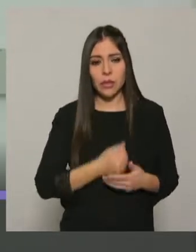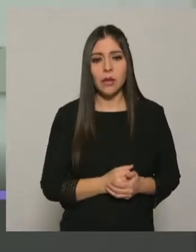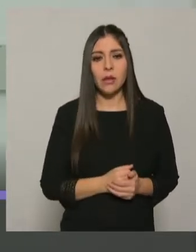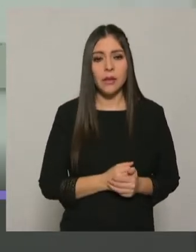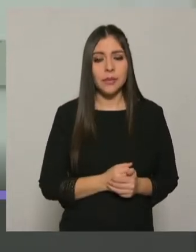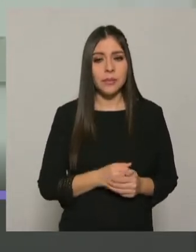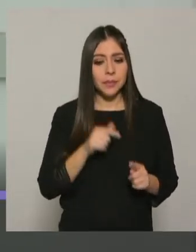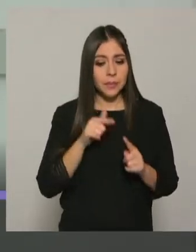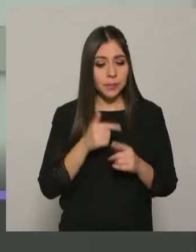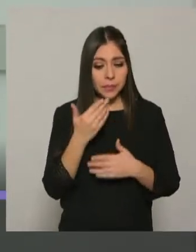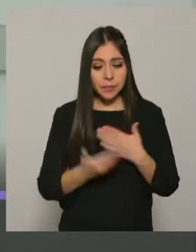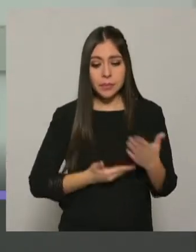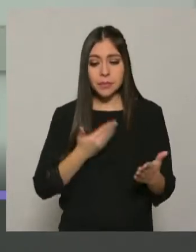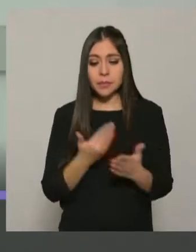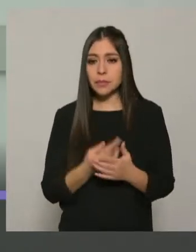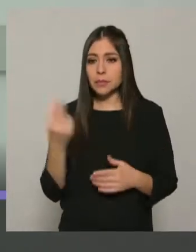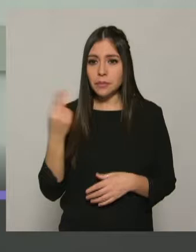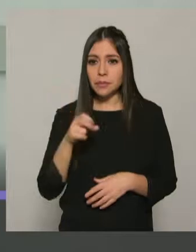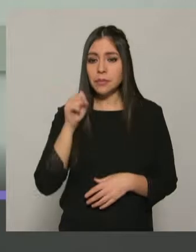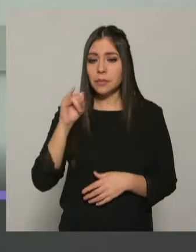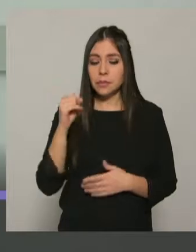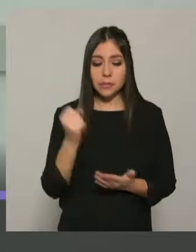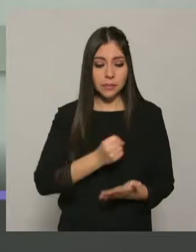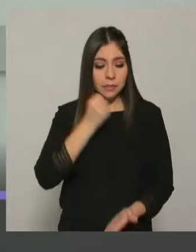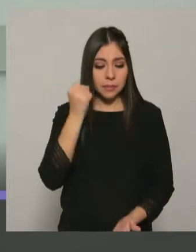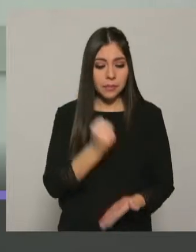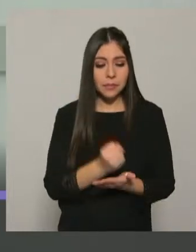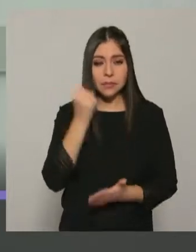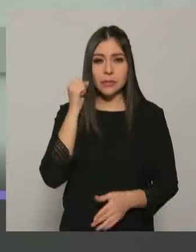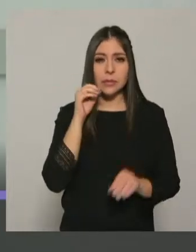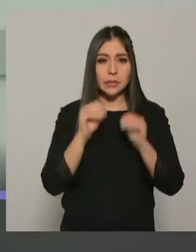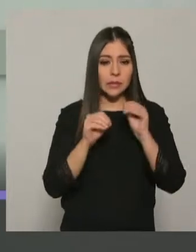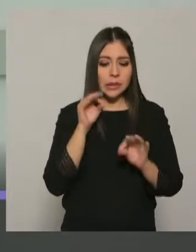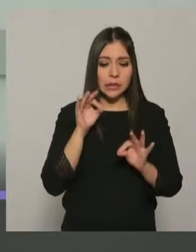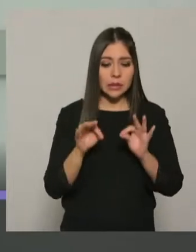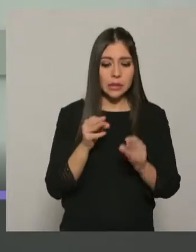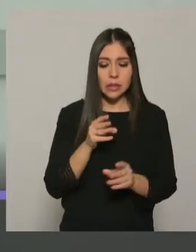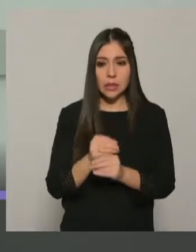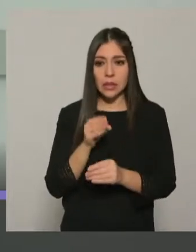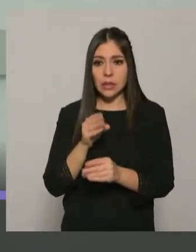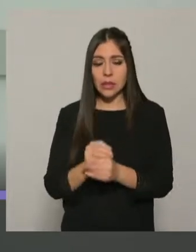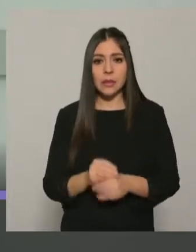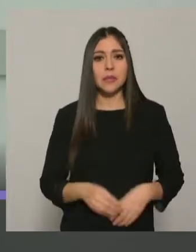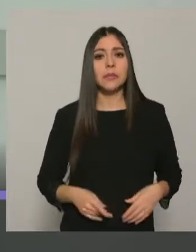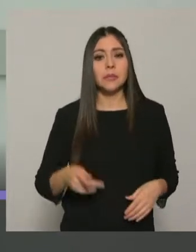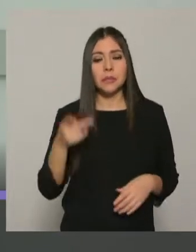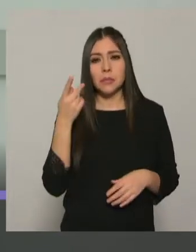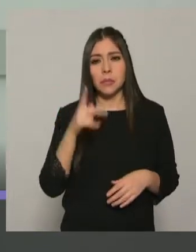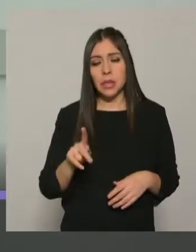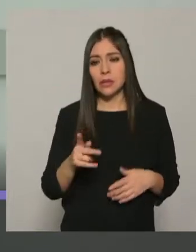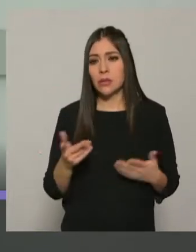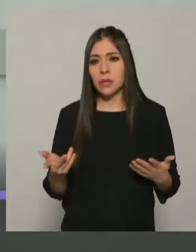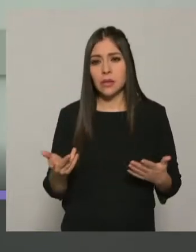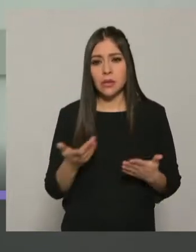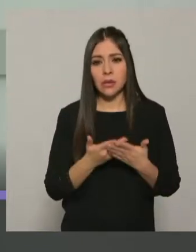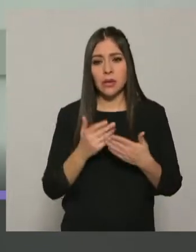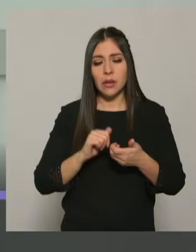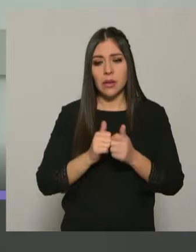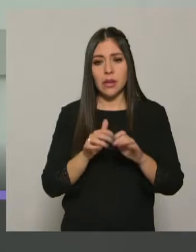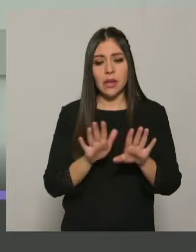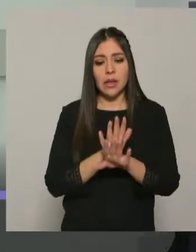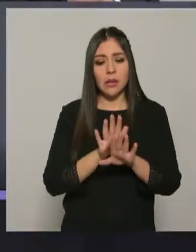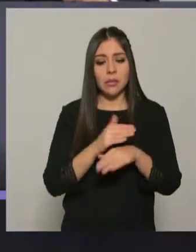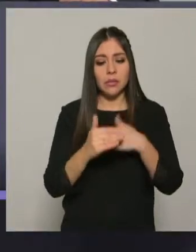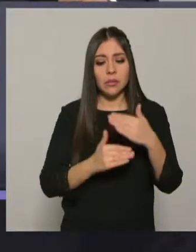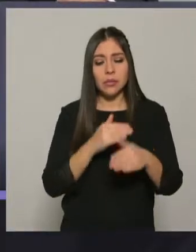correr, tiene que aprobarse, tiene que perfeccionarse, pero sí te digo, es más, incluso por el tema de progresividad de los derechos